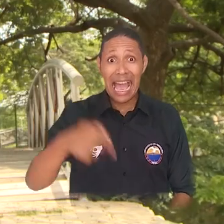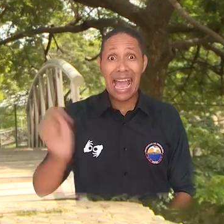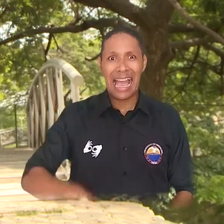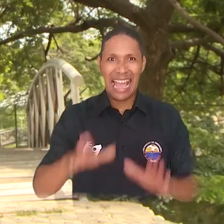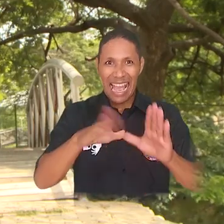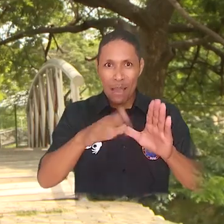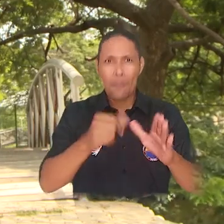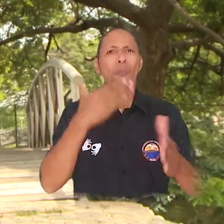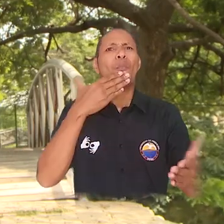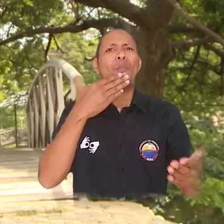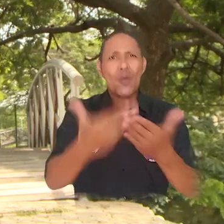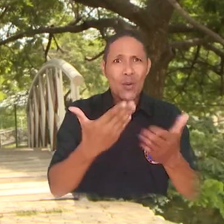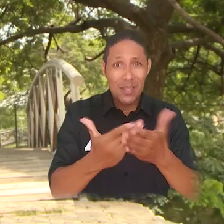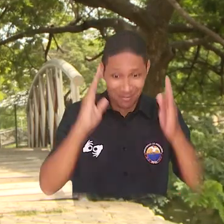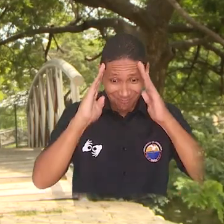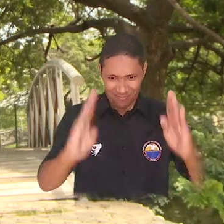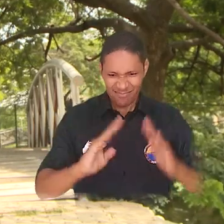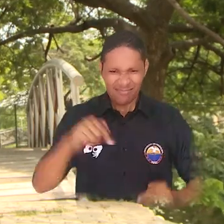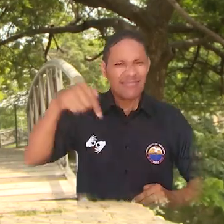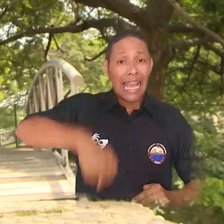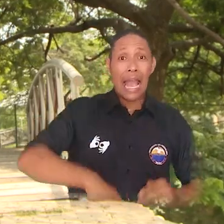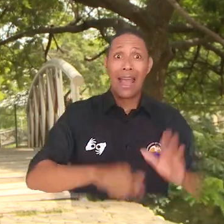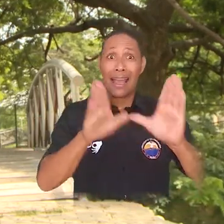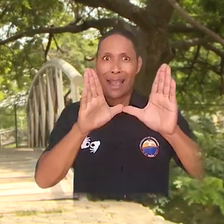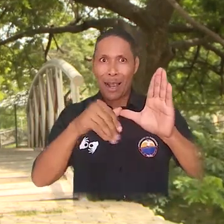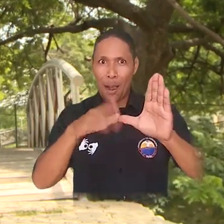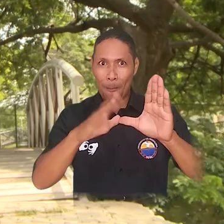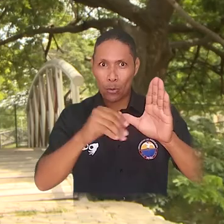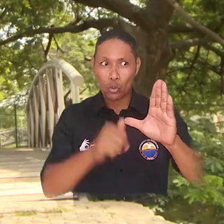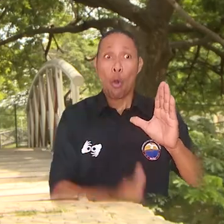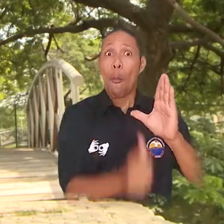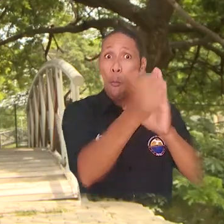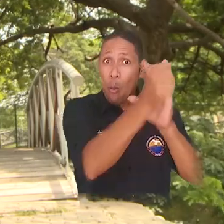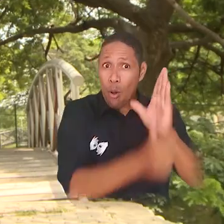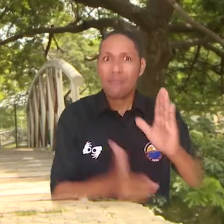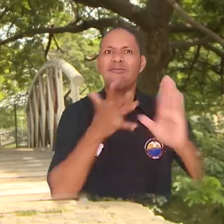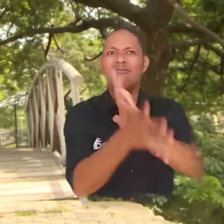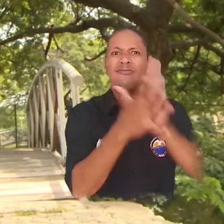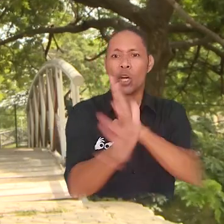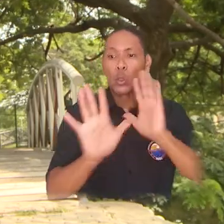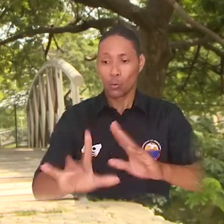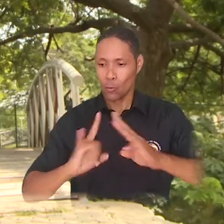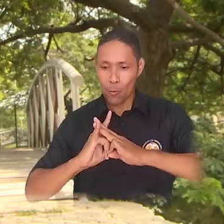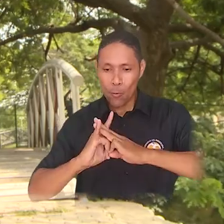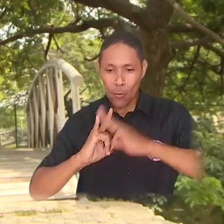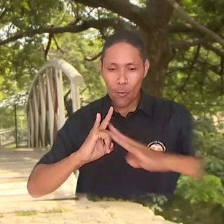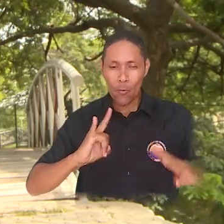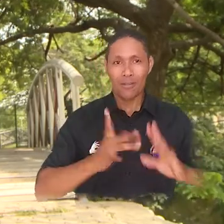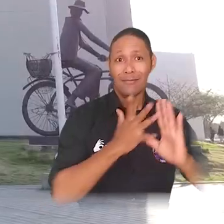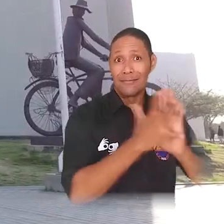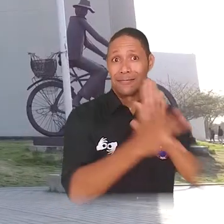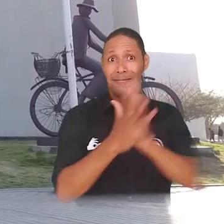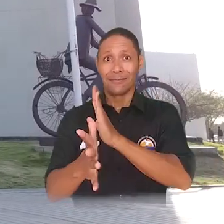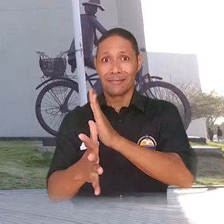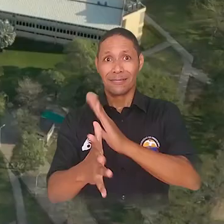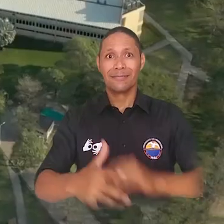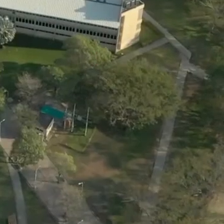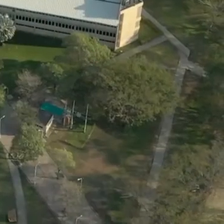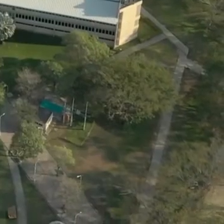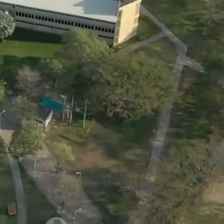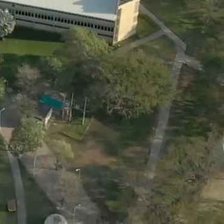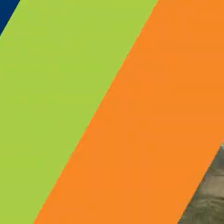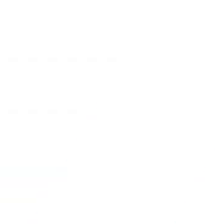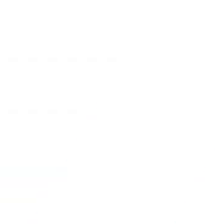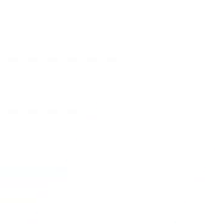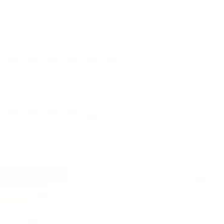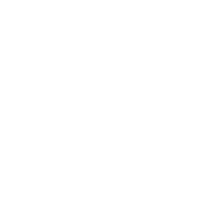De vuelta con ustedes, gracias por su sintonía. Están viendo el Campus TV, programa institucional de la Universidad del Magdalena.